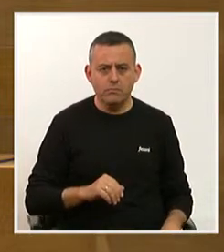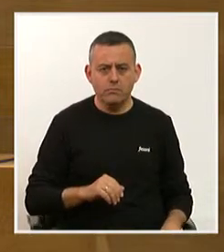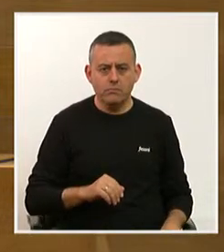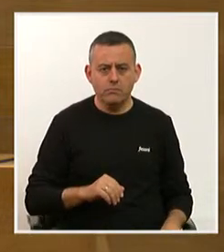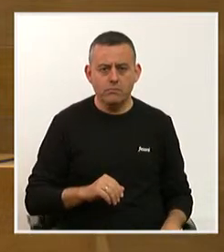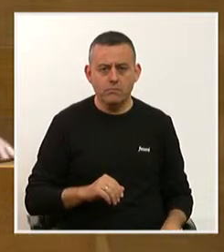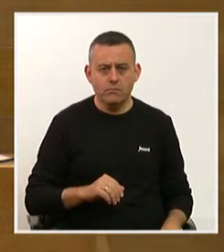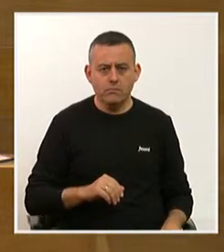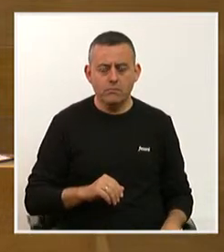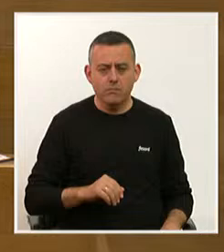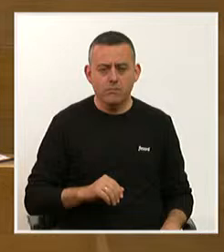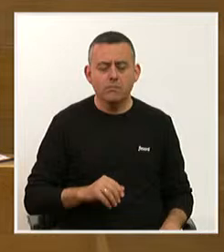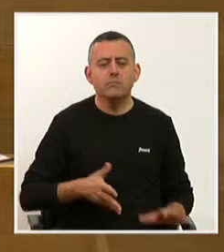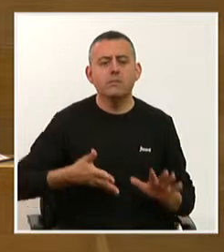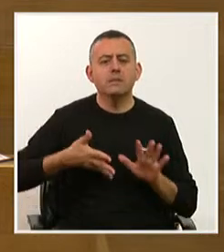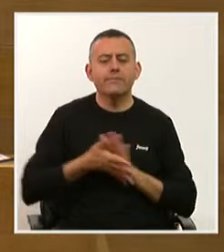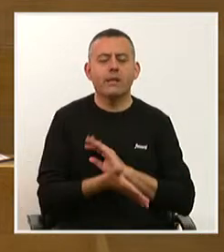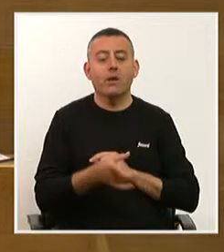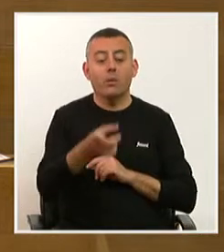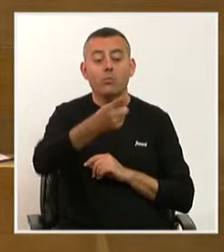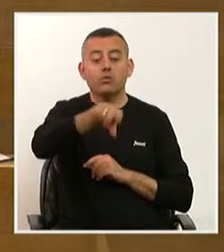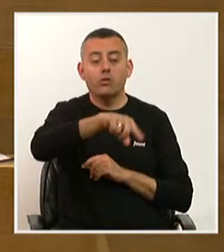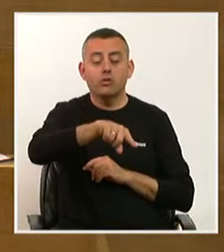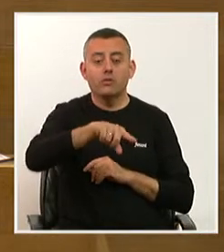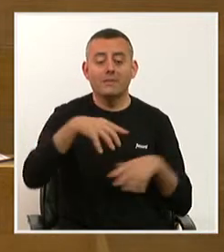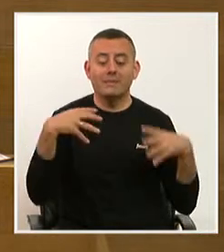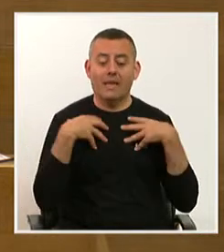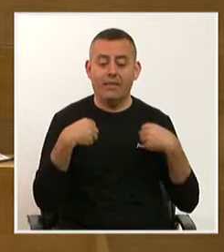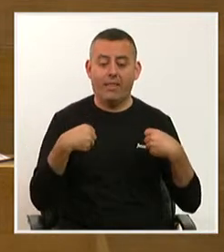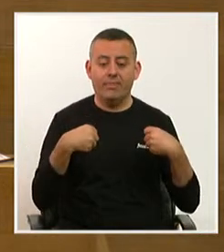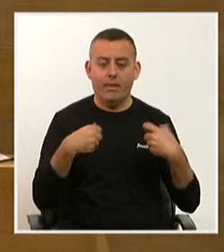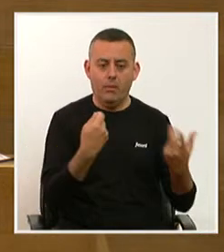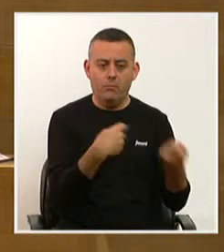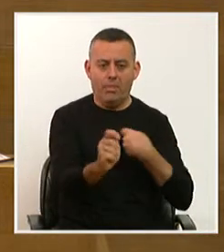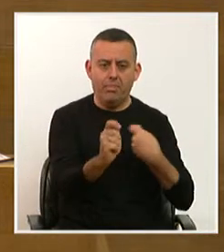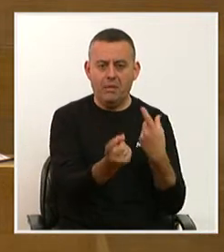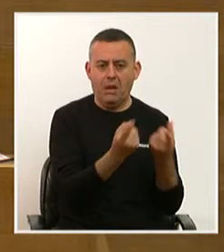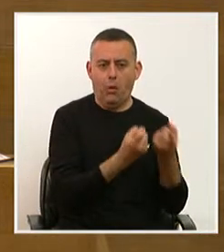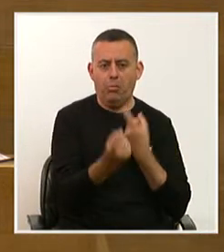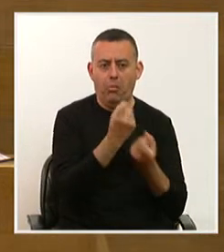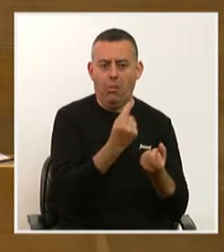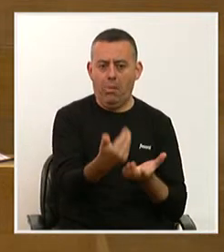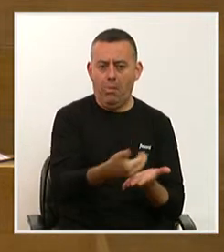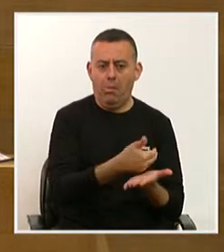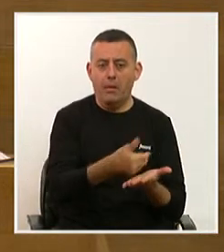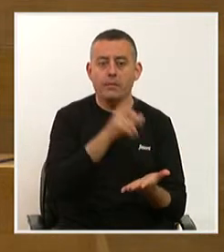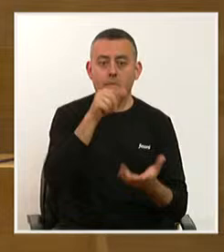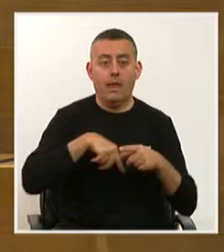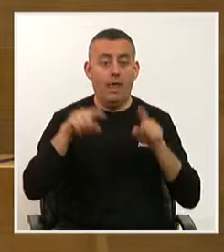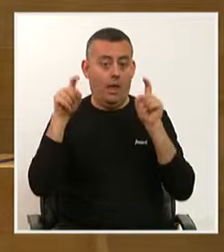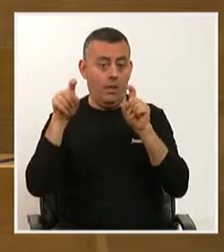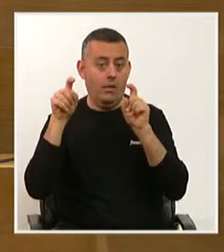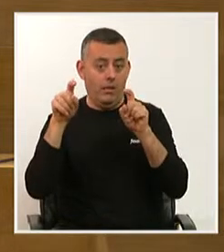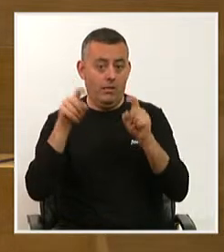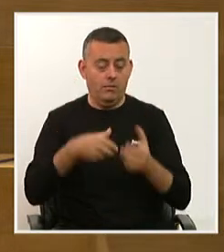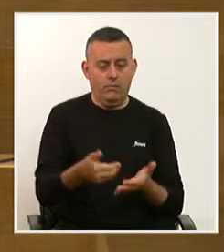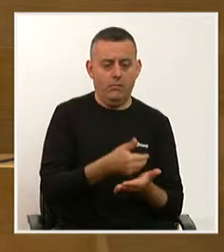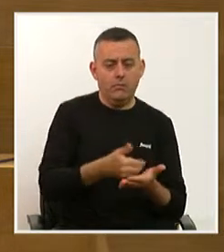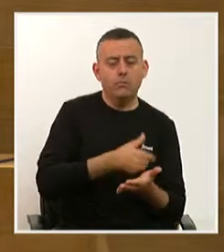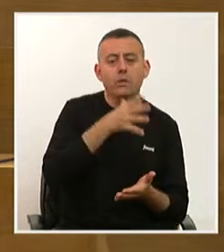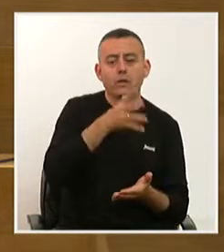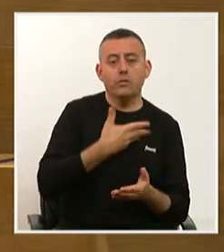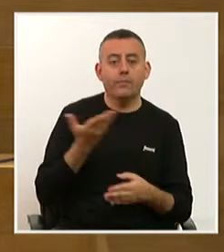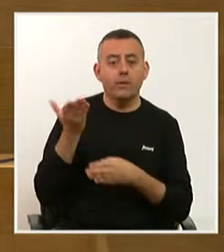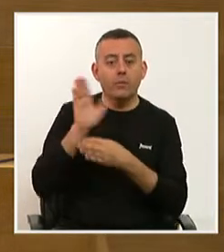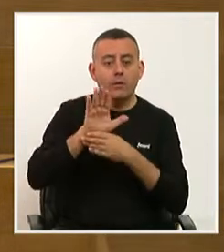En definitiva la San y veduca est sub miren